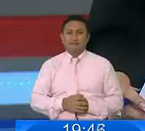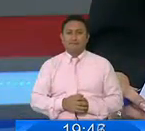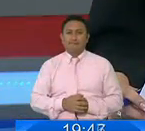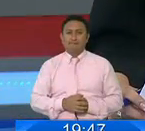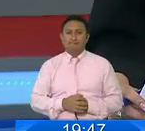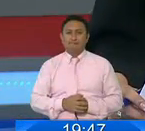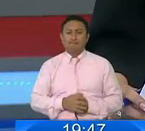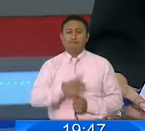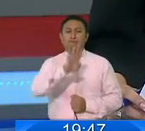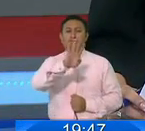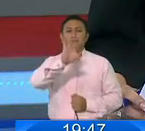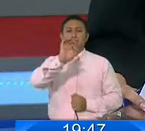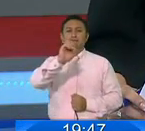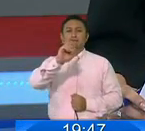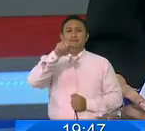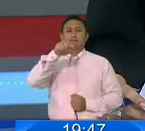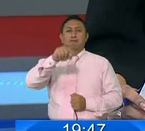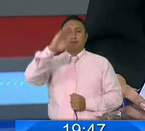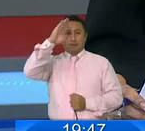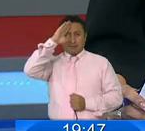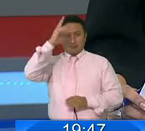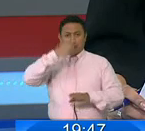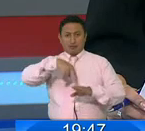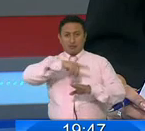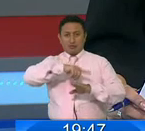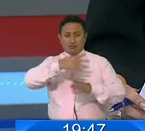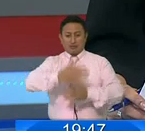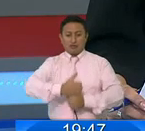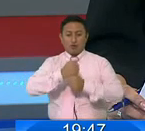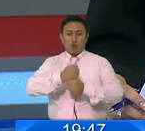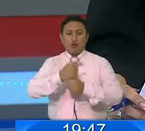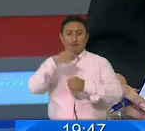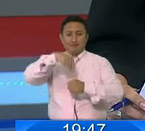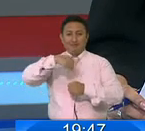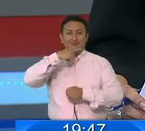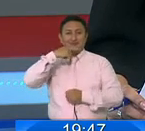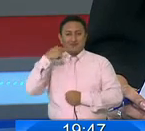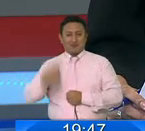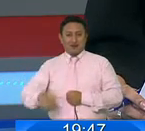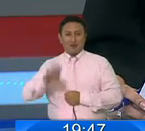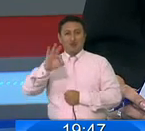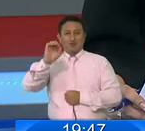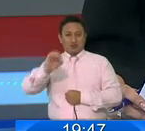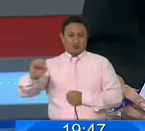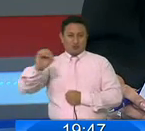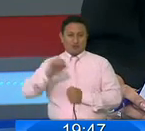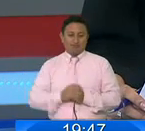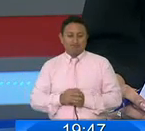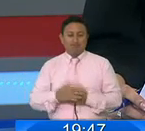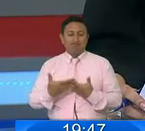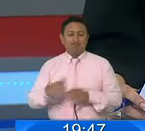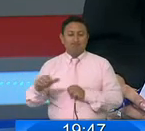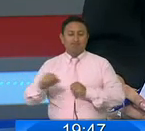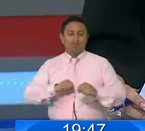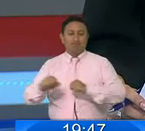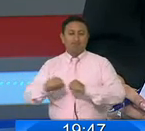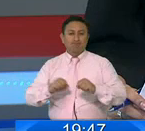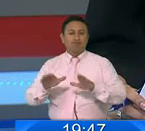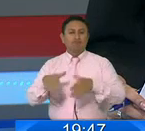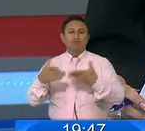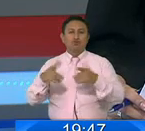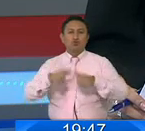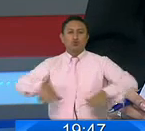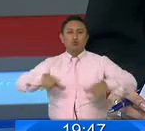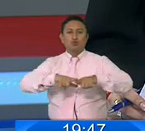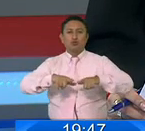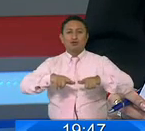más de 40.000 efectivos de la policía nacional garantizarán la seguridad durante este feriado del 9 de octubre las operaciones se priorizarán